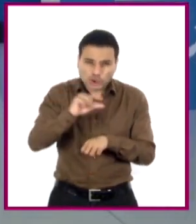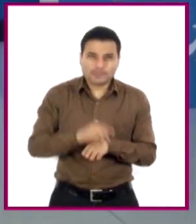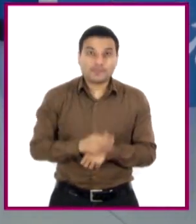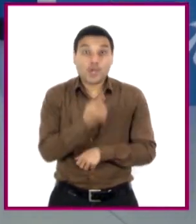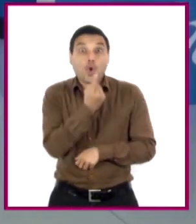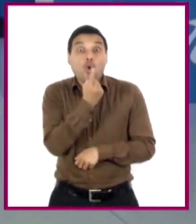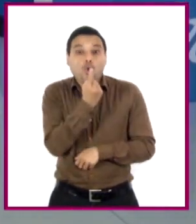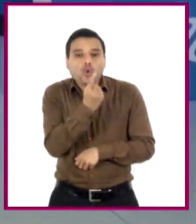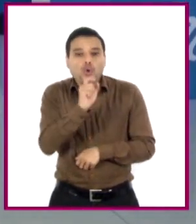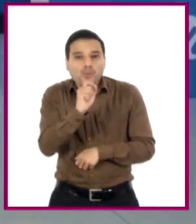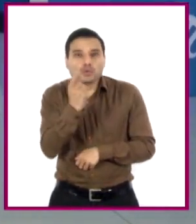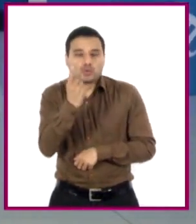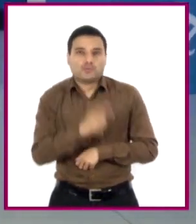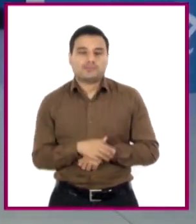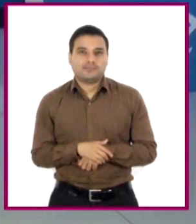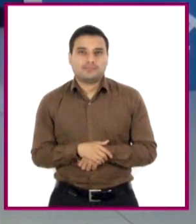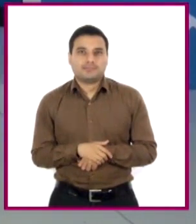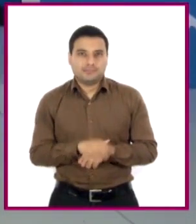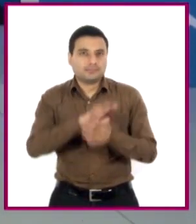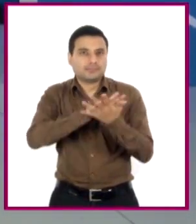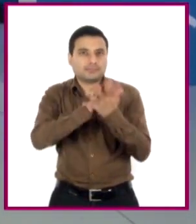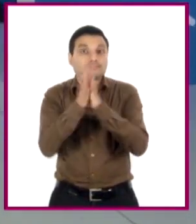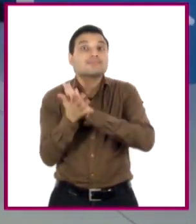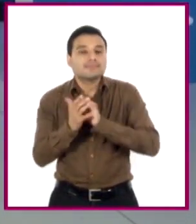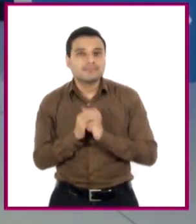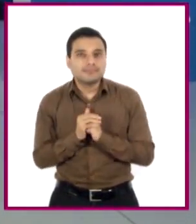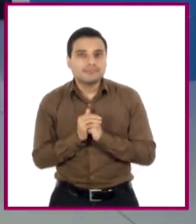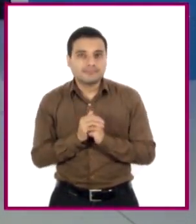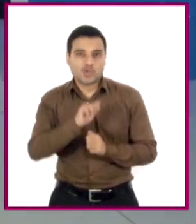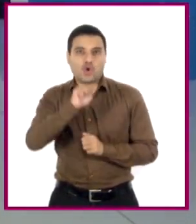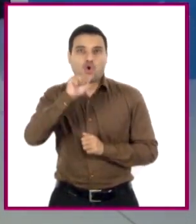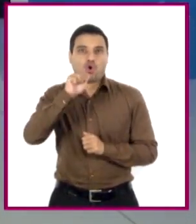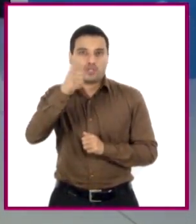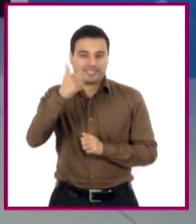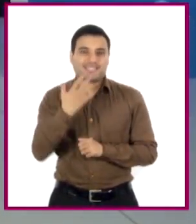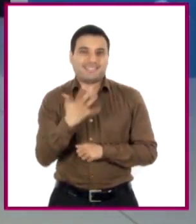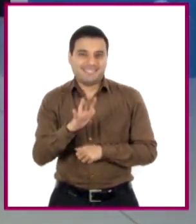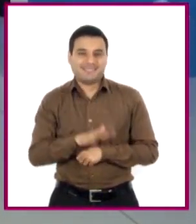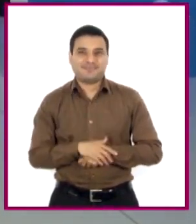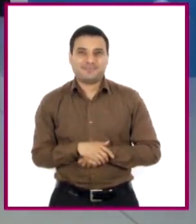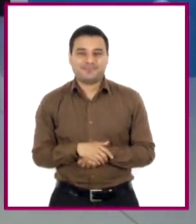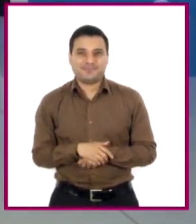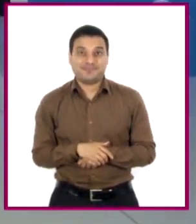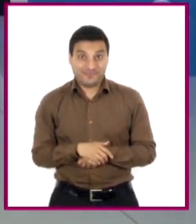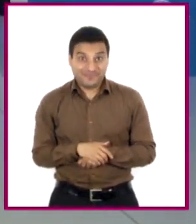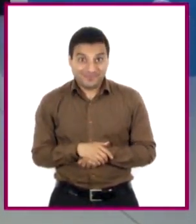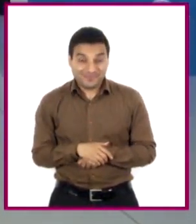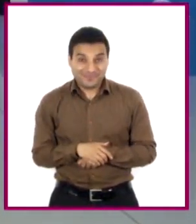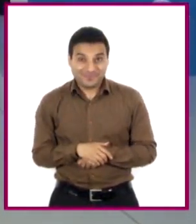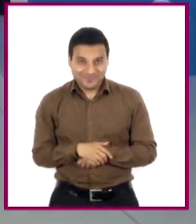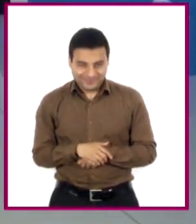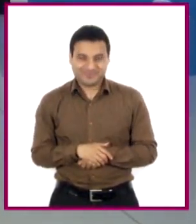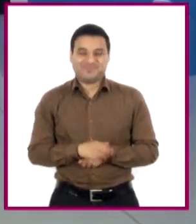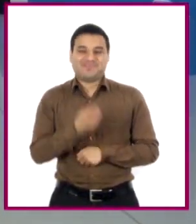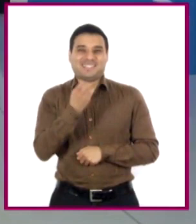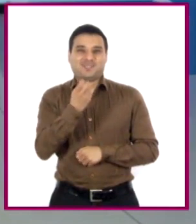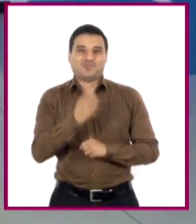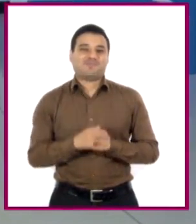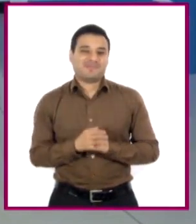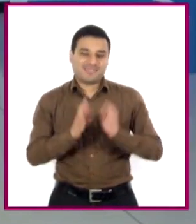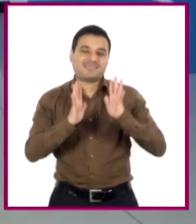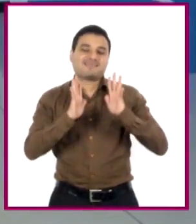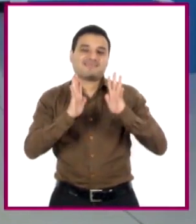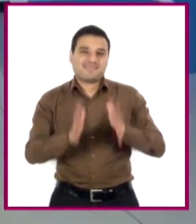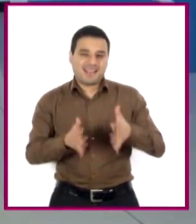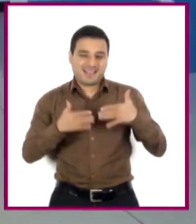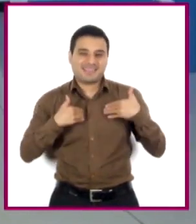1.1 décimos, que en fracción sería 11 sobre 10. De esta manera, concluimos que al igual que en